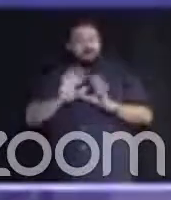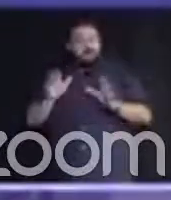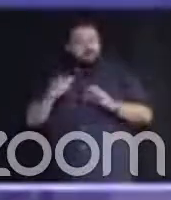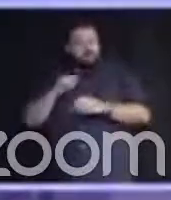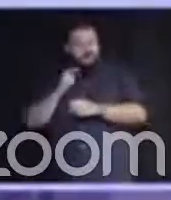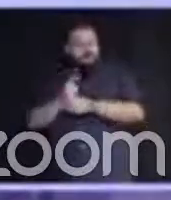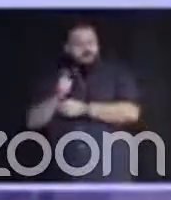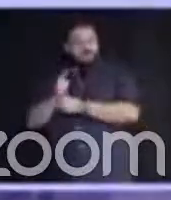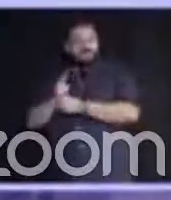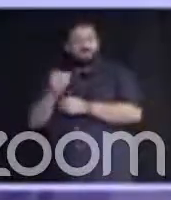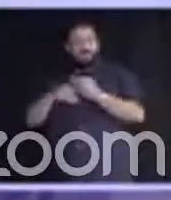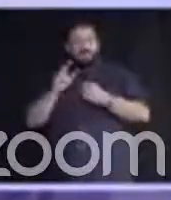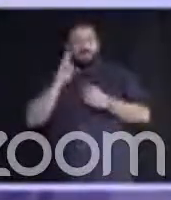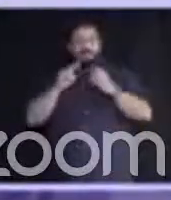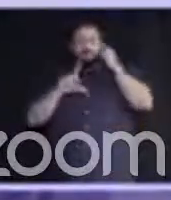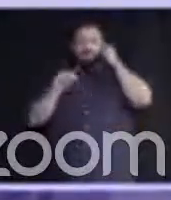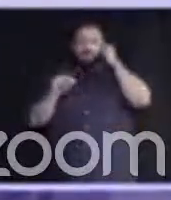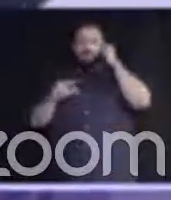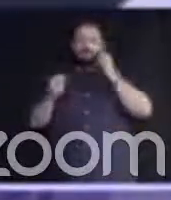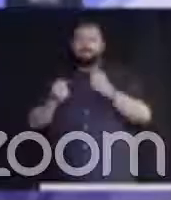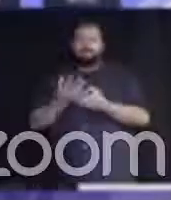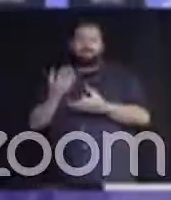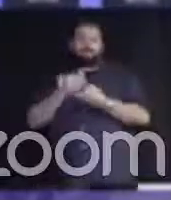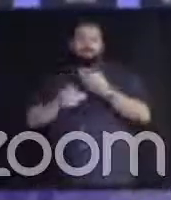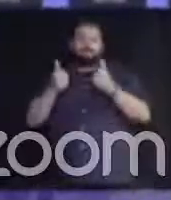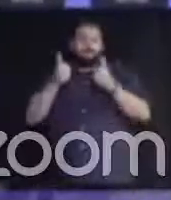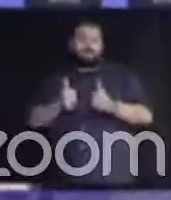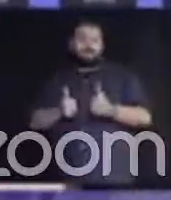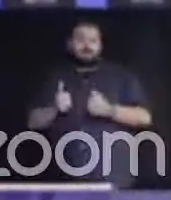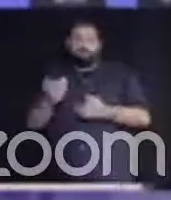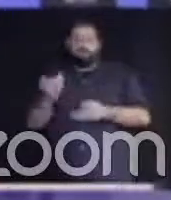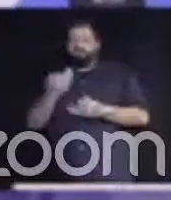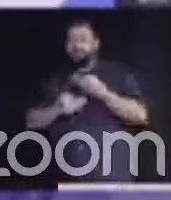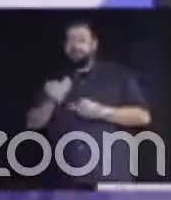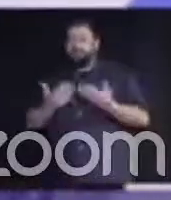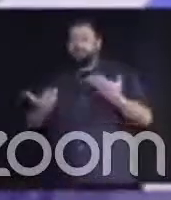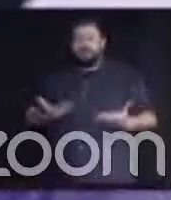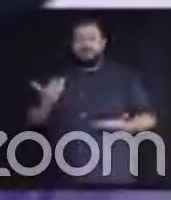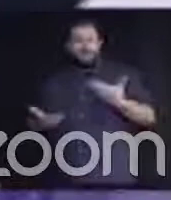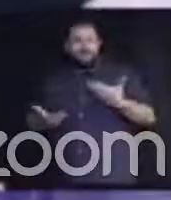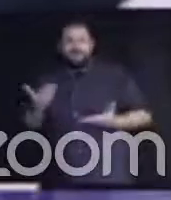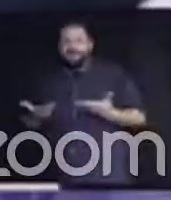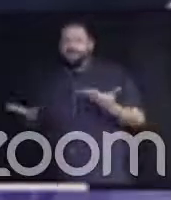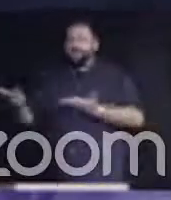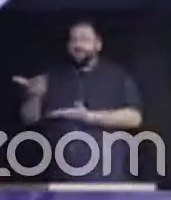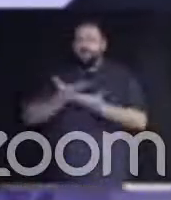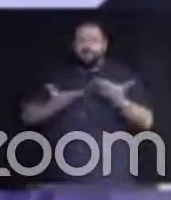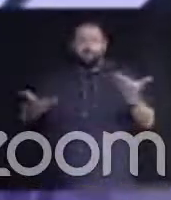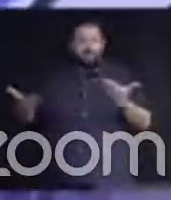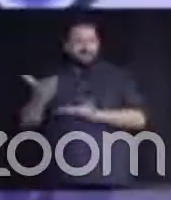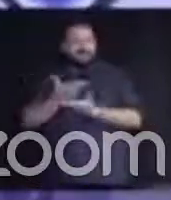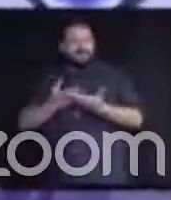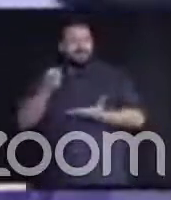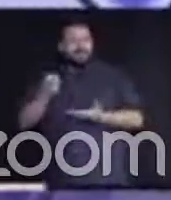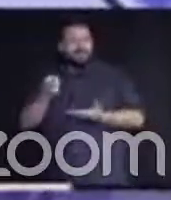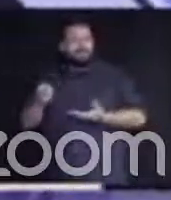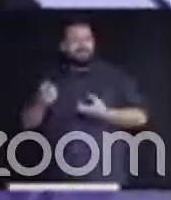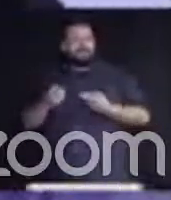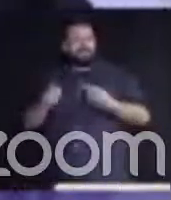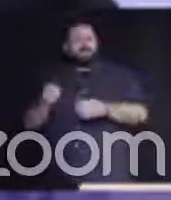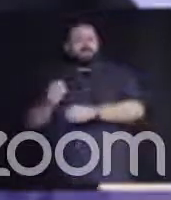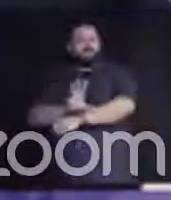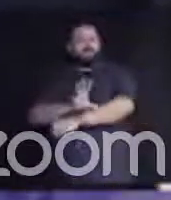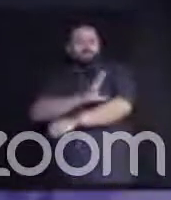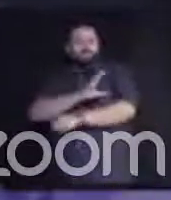Sí, no crean que no los vi. Y luego, por supuesto, los que se quedaron aquí a bailar, a compartir a esa emoción.